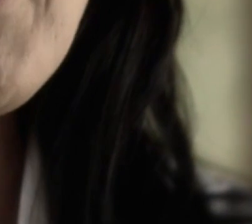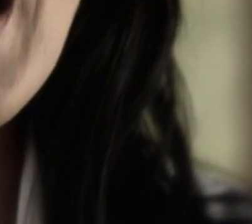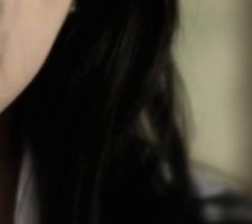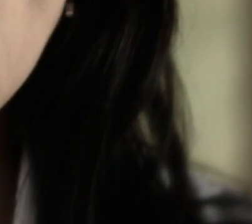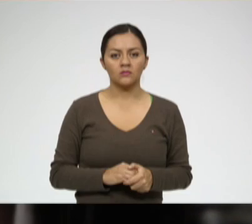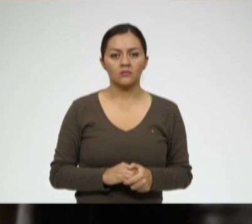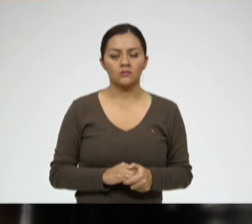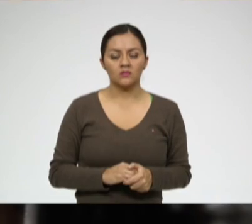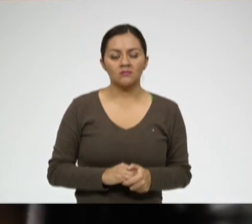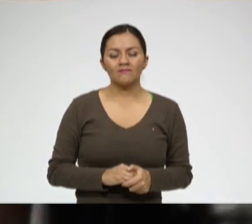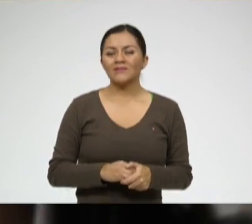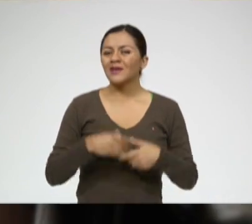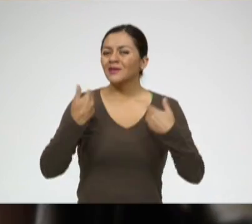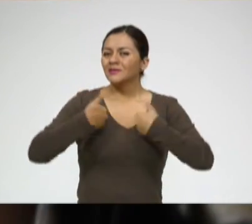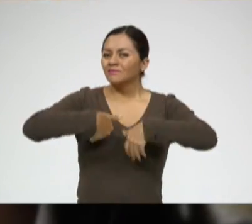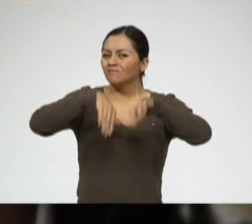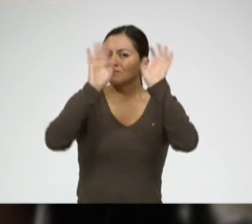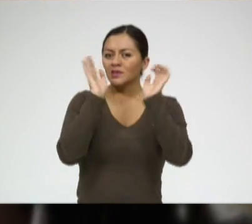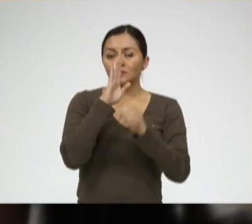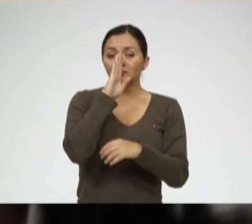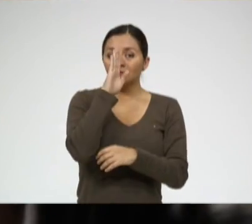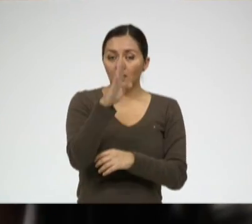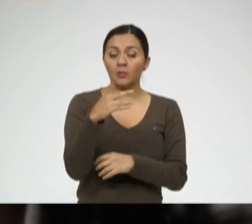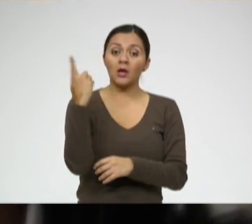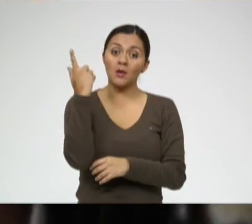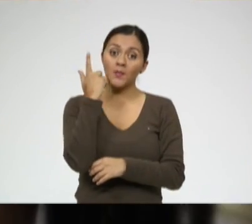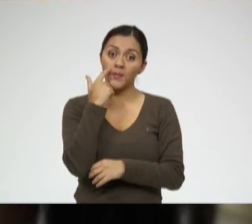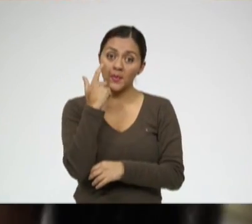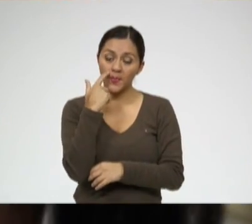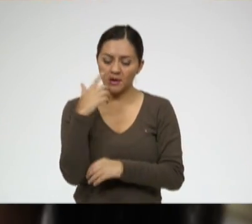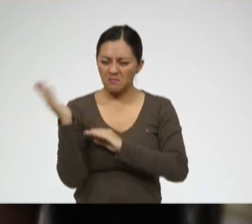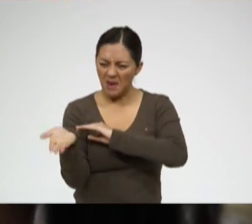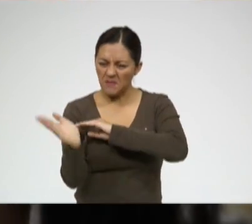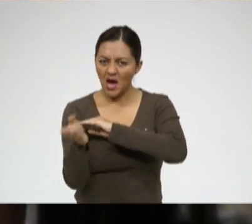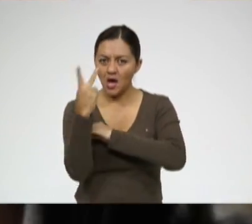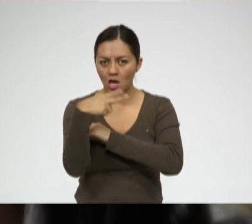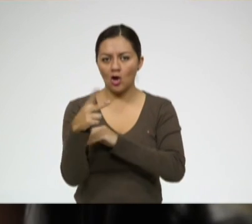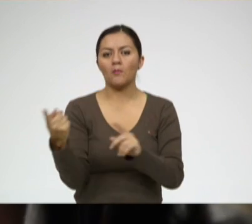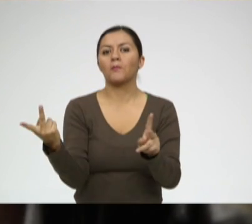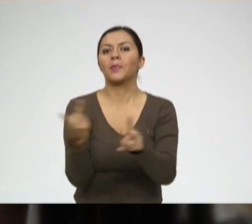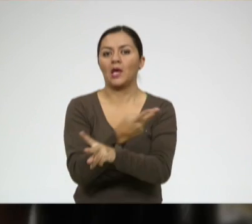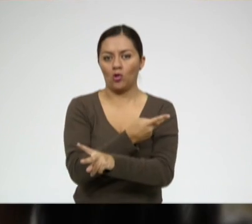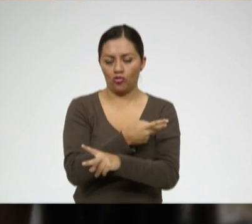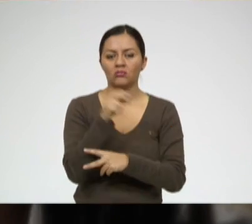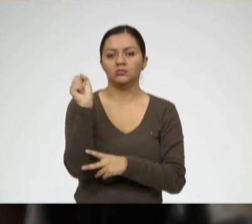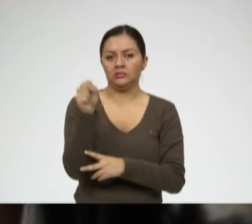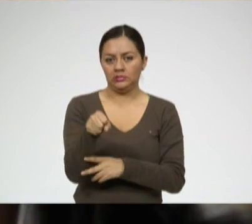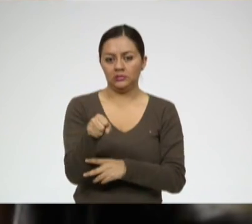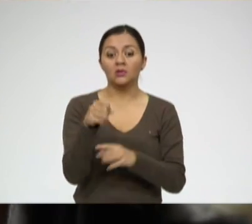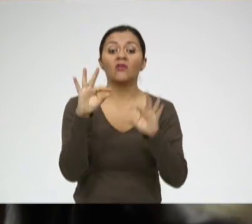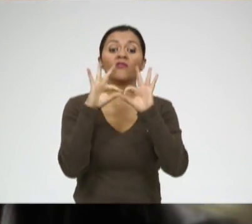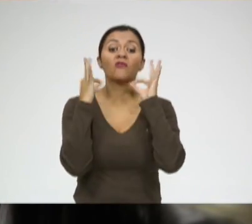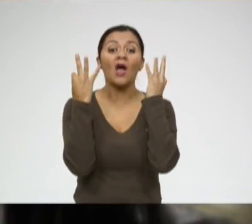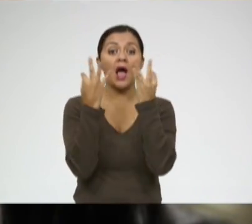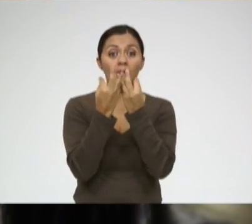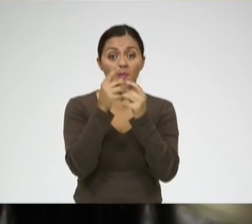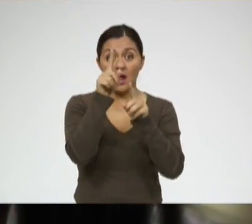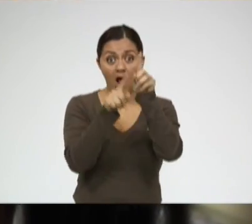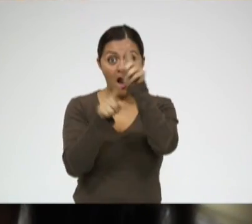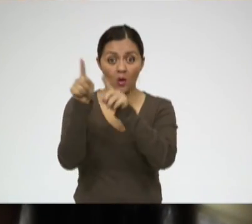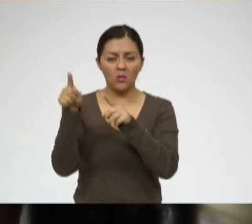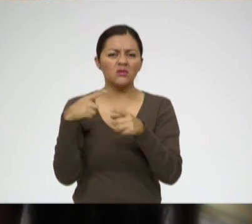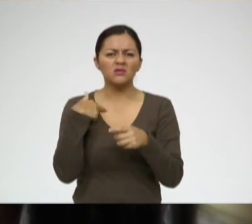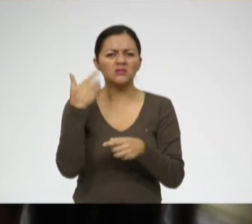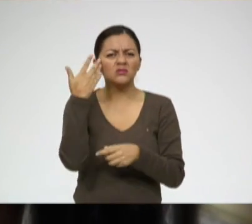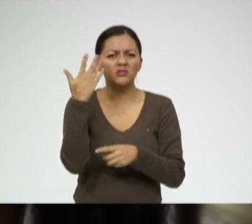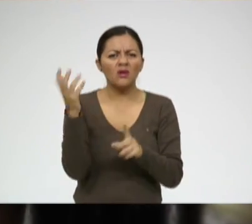Es más común la violencia de los padres a hijos de lo que uno se imagina. Es que muchas familias incluso ni siquiera saben el verdadero